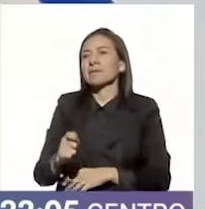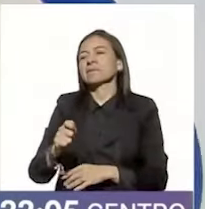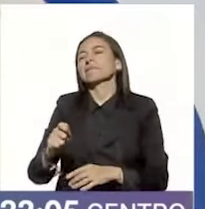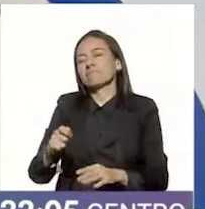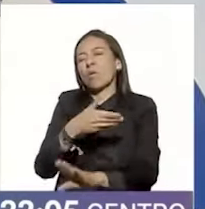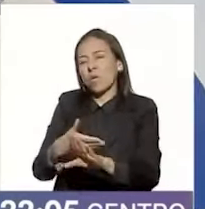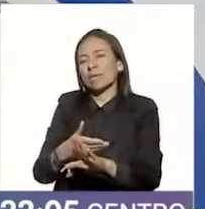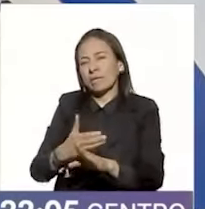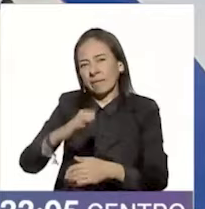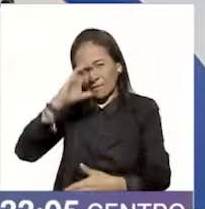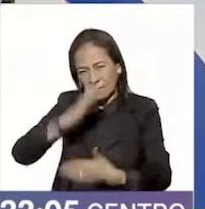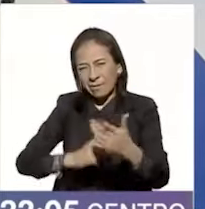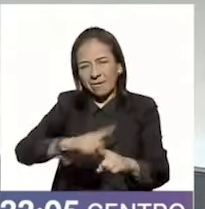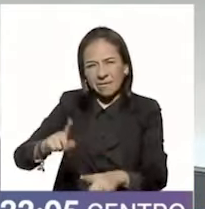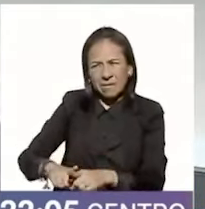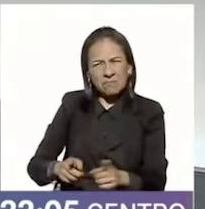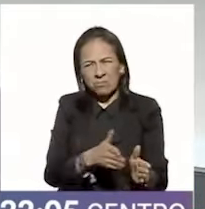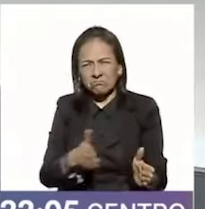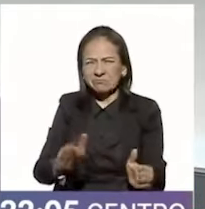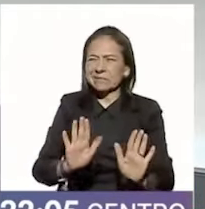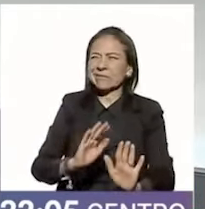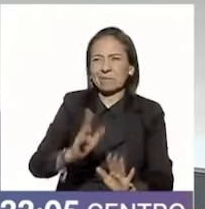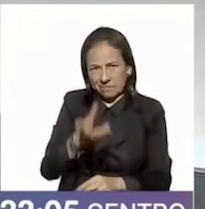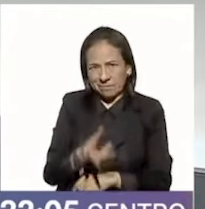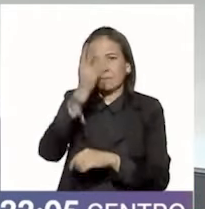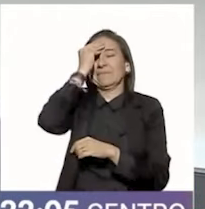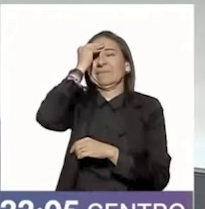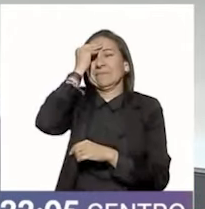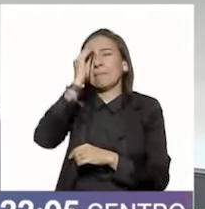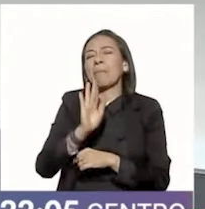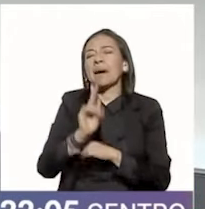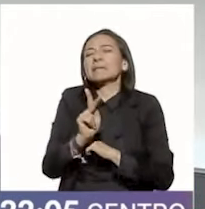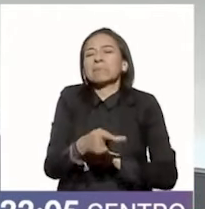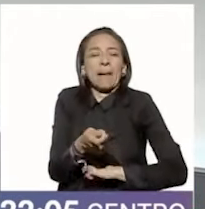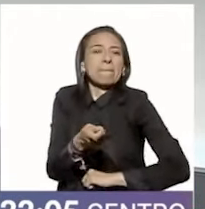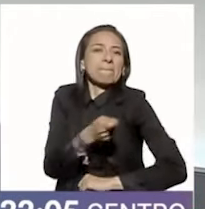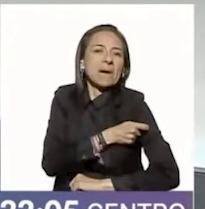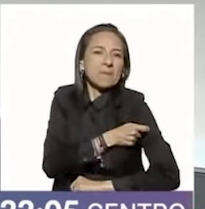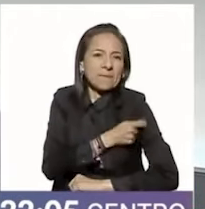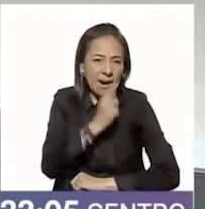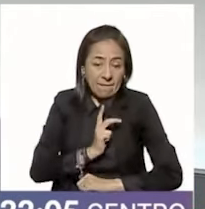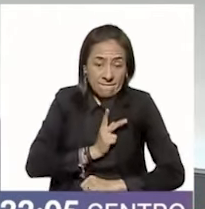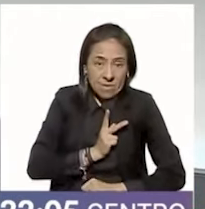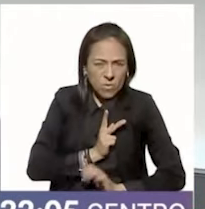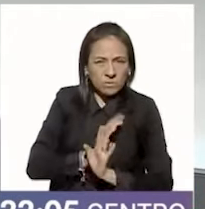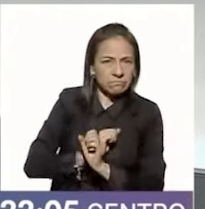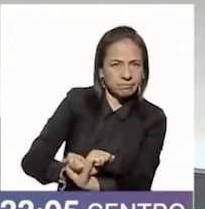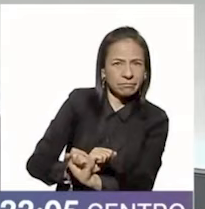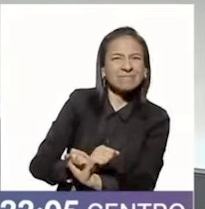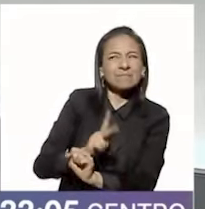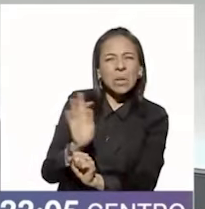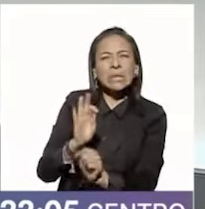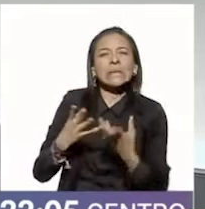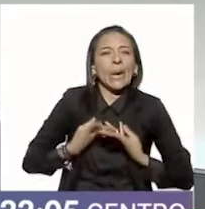vacunas no impiden que te dé la enfermedad, pero sí te dan anticuerpos para enfrentarlo. Y yo creo que eso ha sido muy importante en la historia de México. Claro, porque